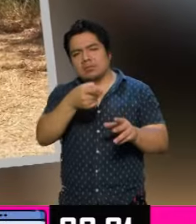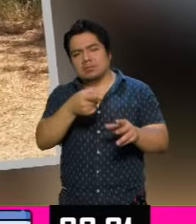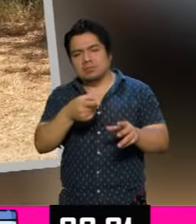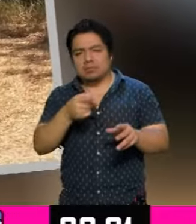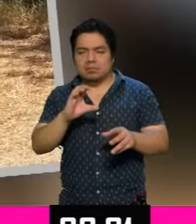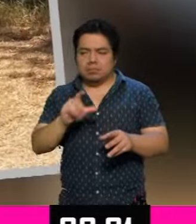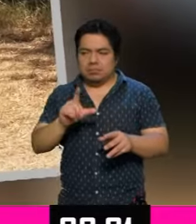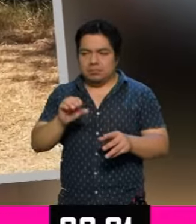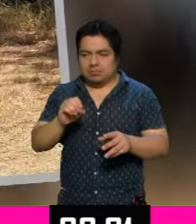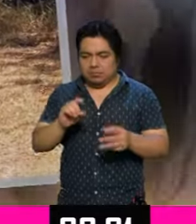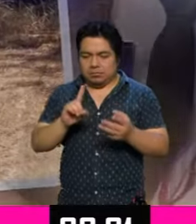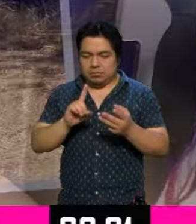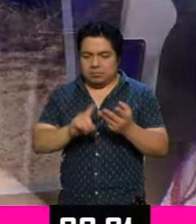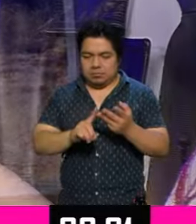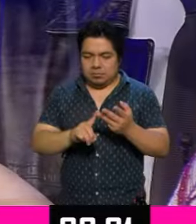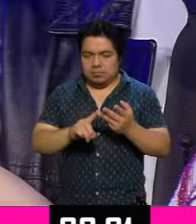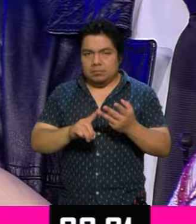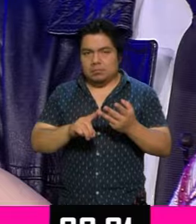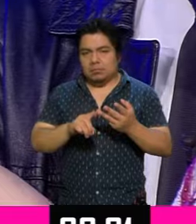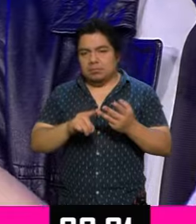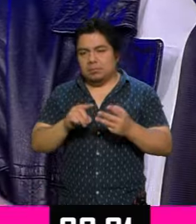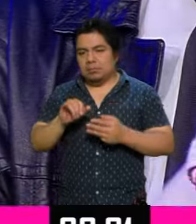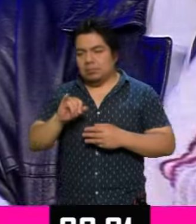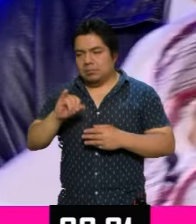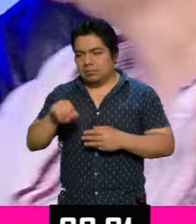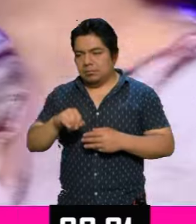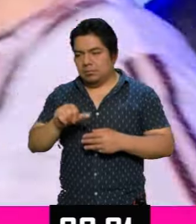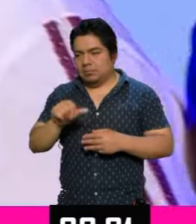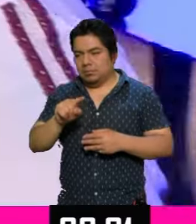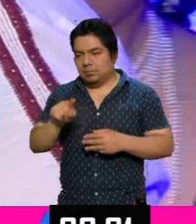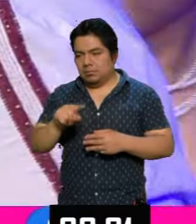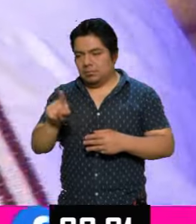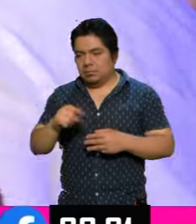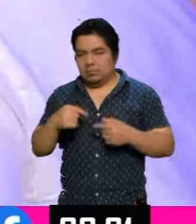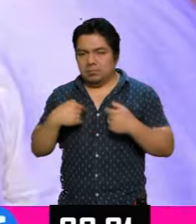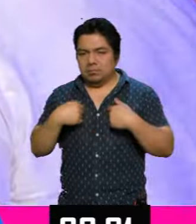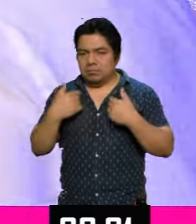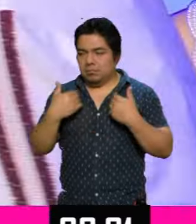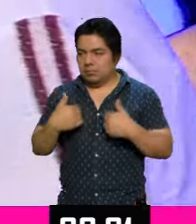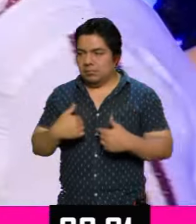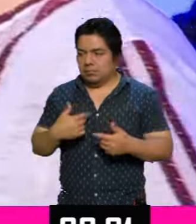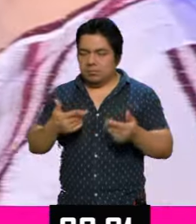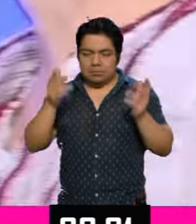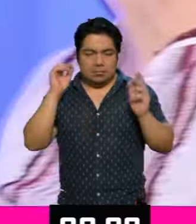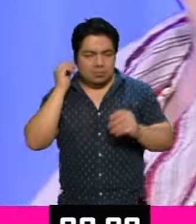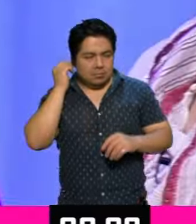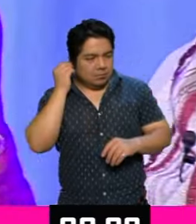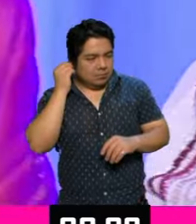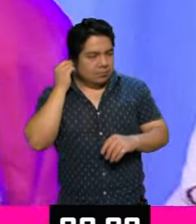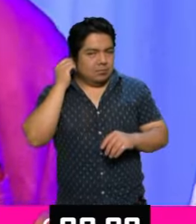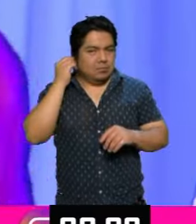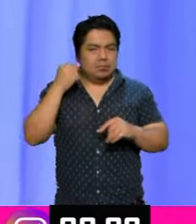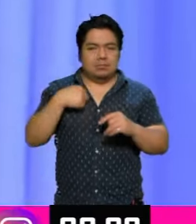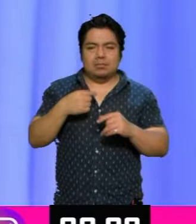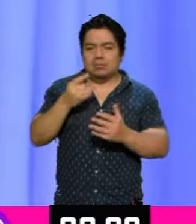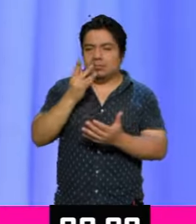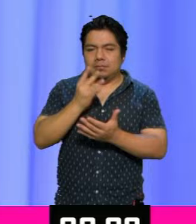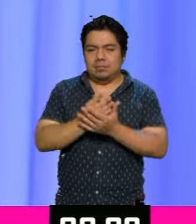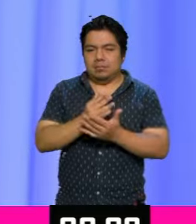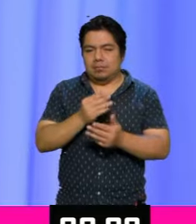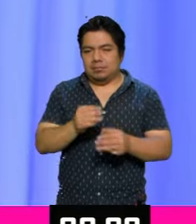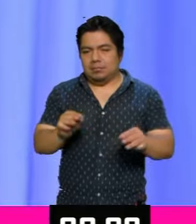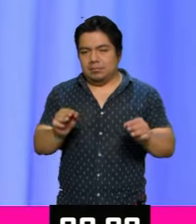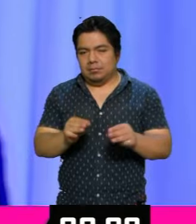poco clásico y luego fue un poco meterle jazz. Ok. Yo tocaba... A mí no me... Yo era pura música clásica